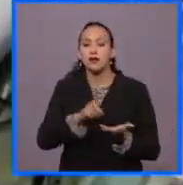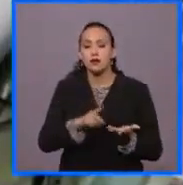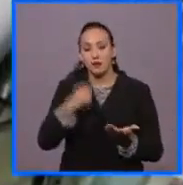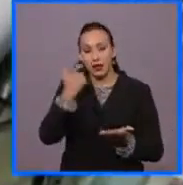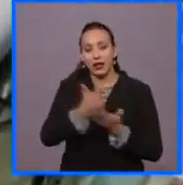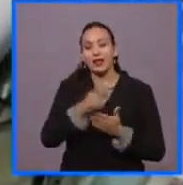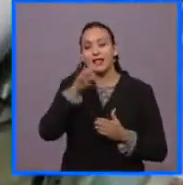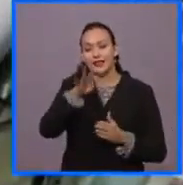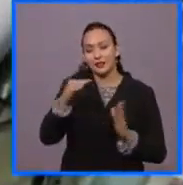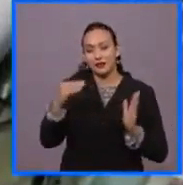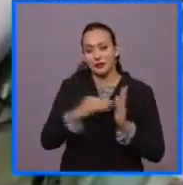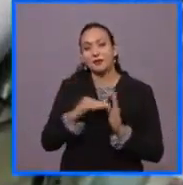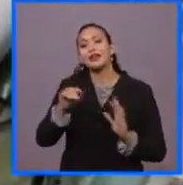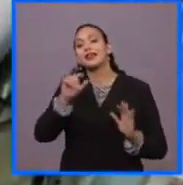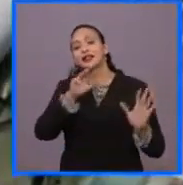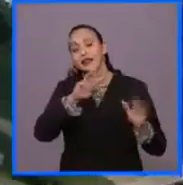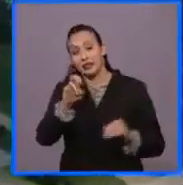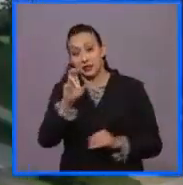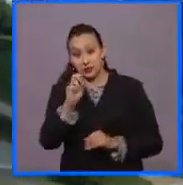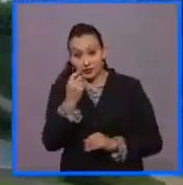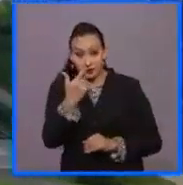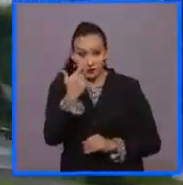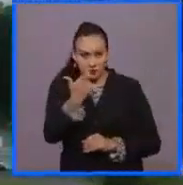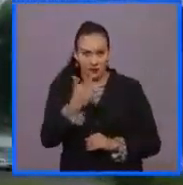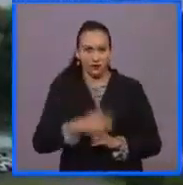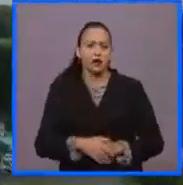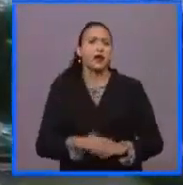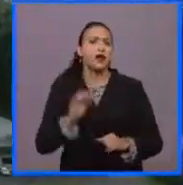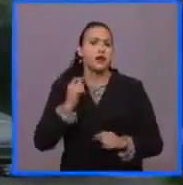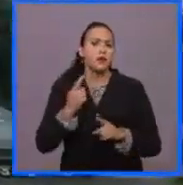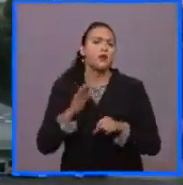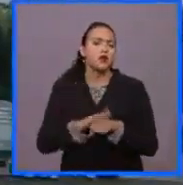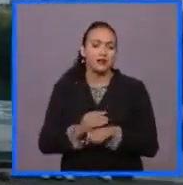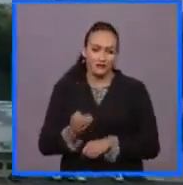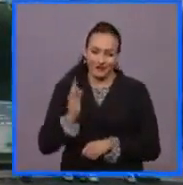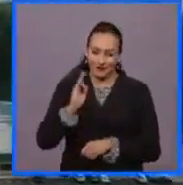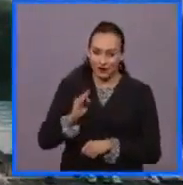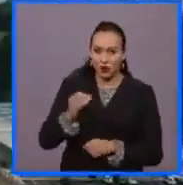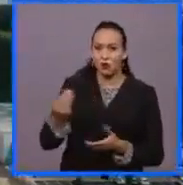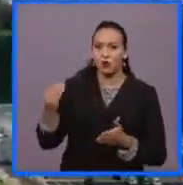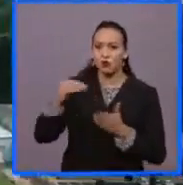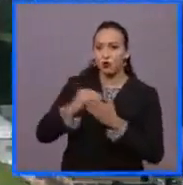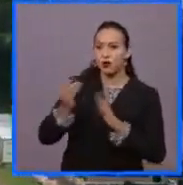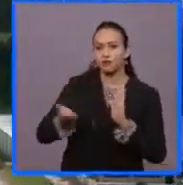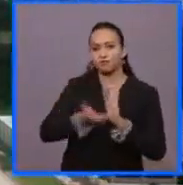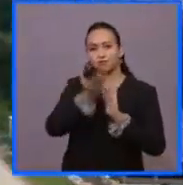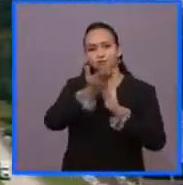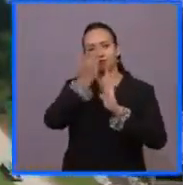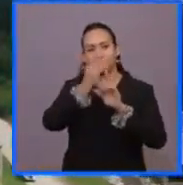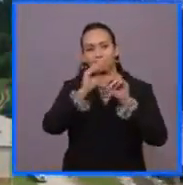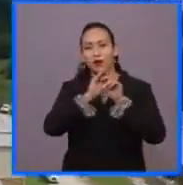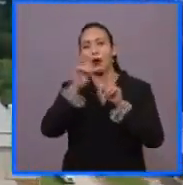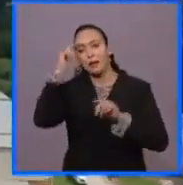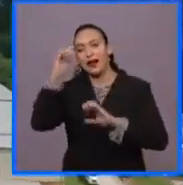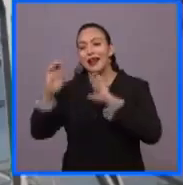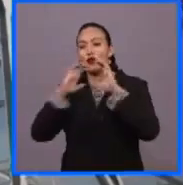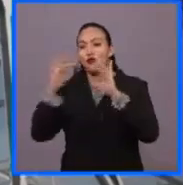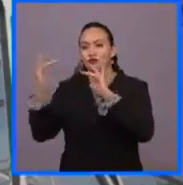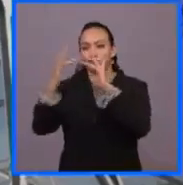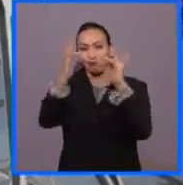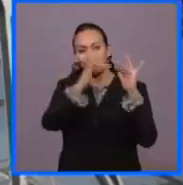por 19,038 pesos por la autorización de instalación de antenas, mástiles y bases de